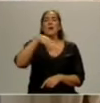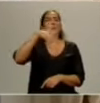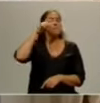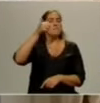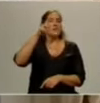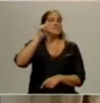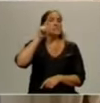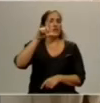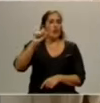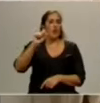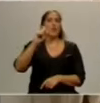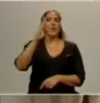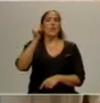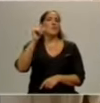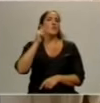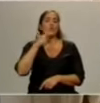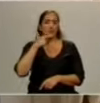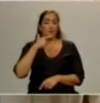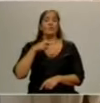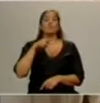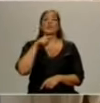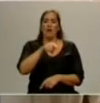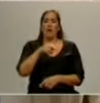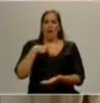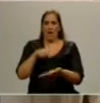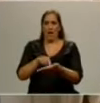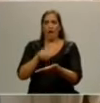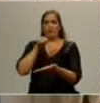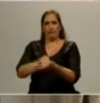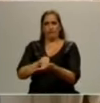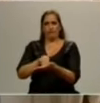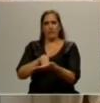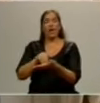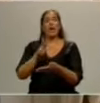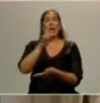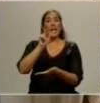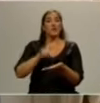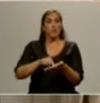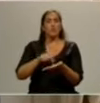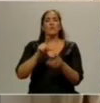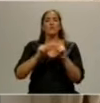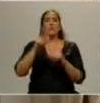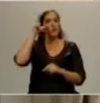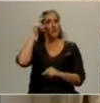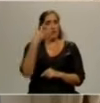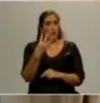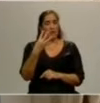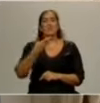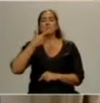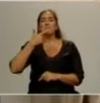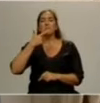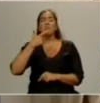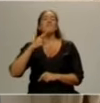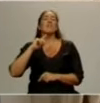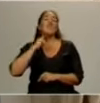Marcelo Antonio Burgos. Es la resolución número 84 del 13 de septiembre del